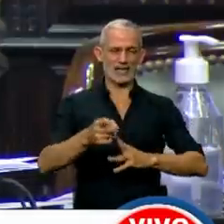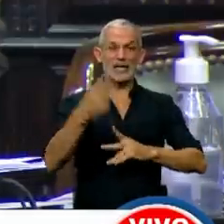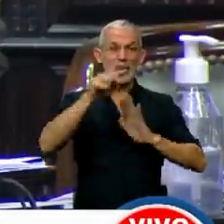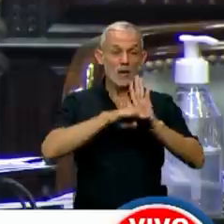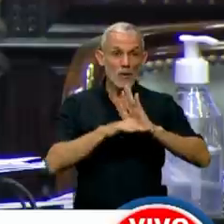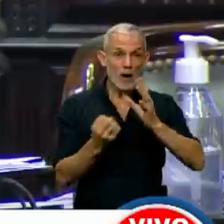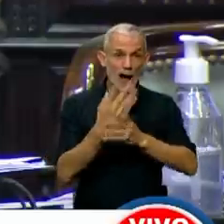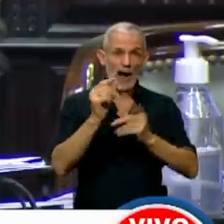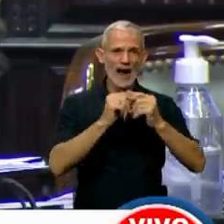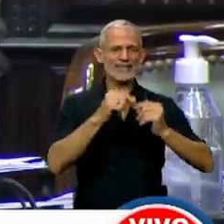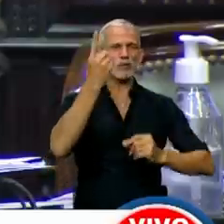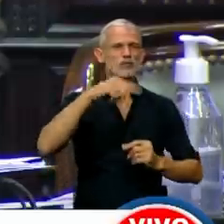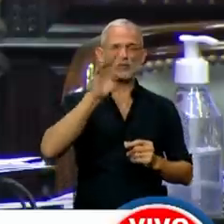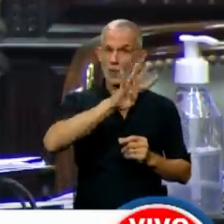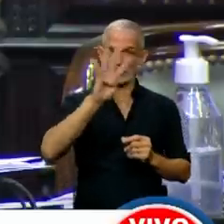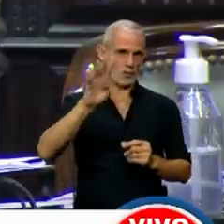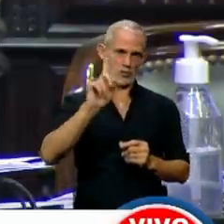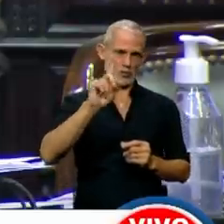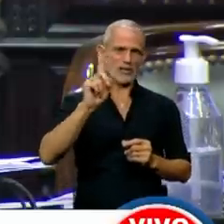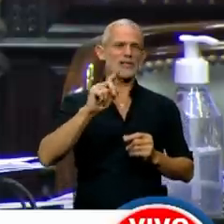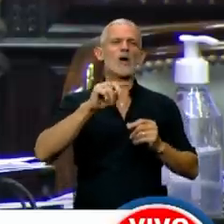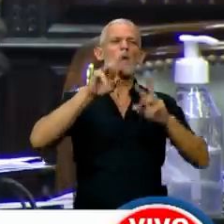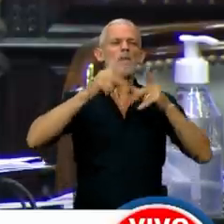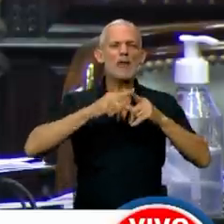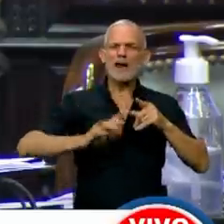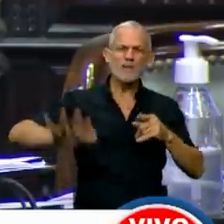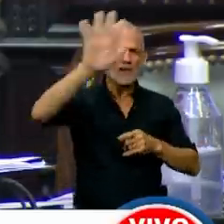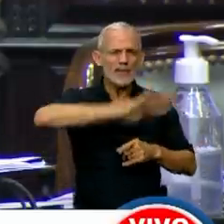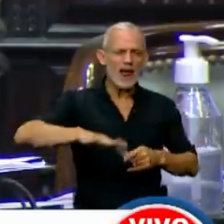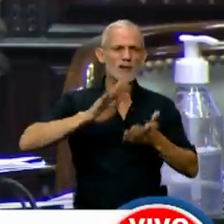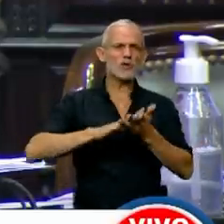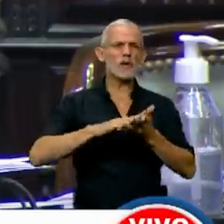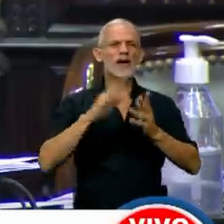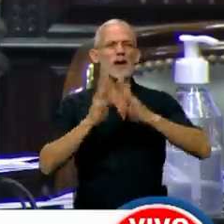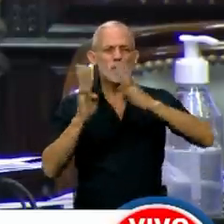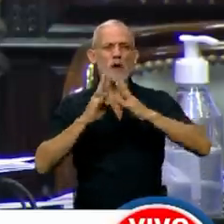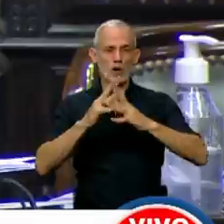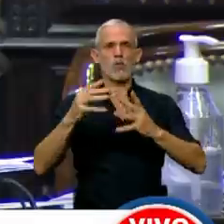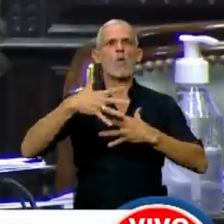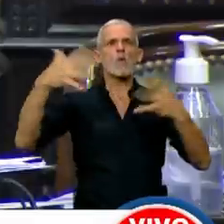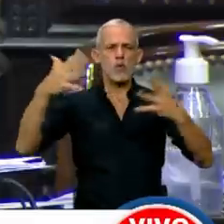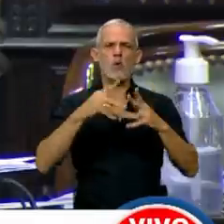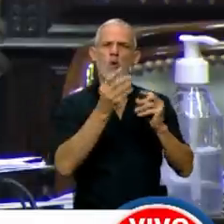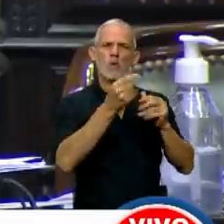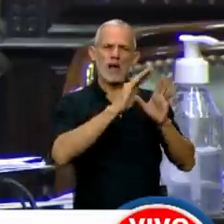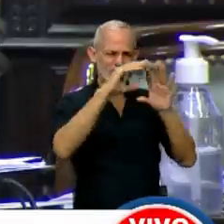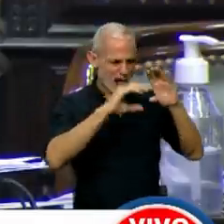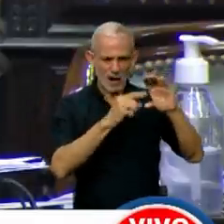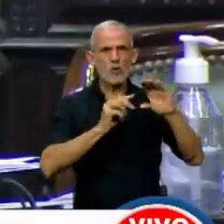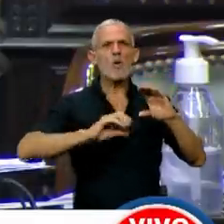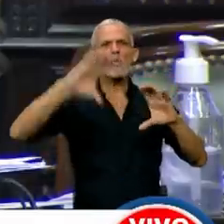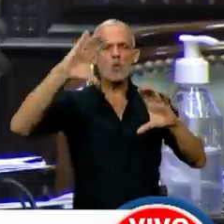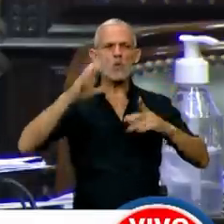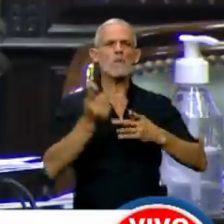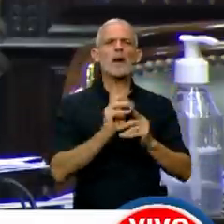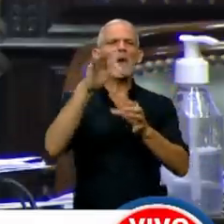se crea en el artículo 144 que es un plan federal deforestación 5 veces más grande que este fondo simplemente